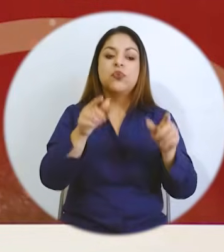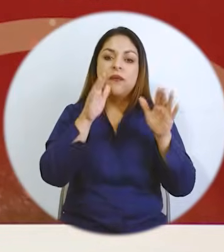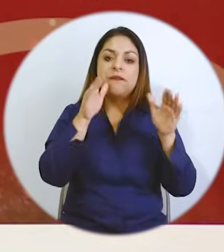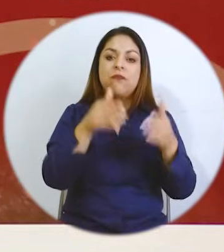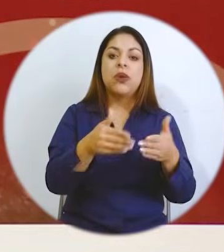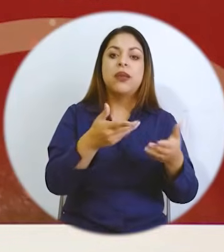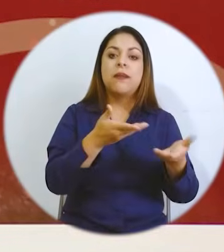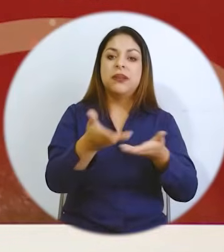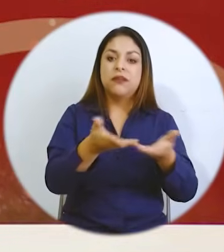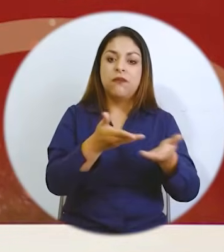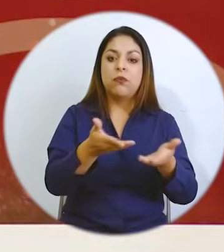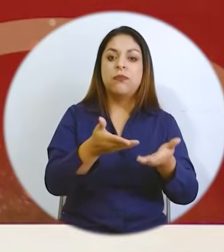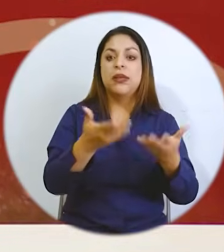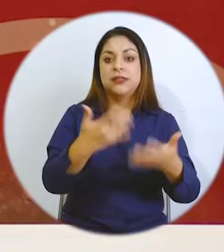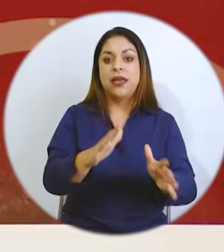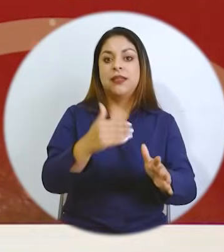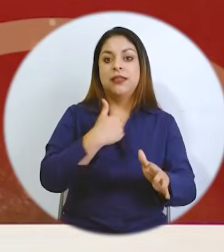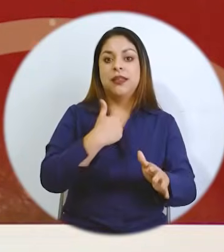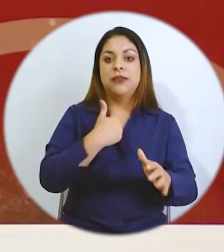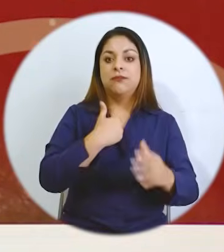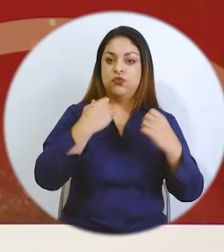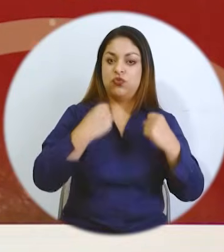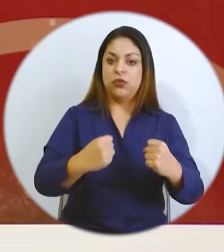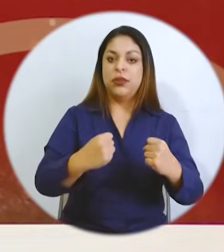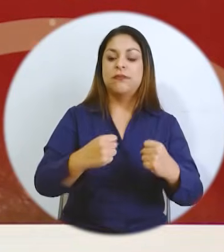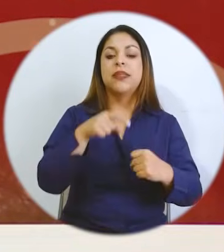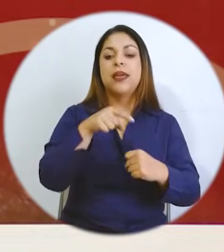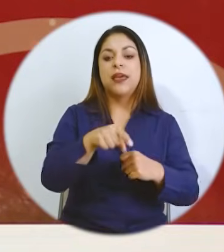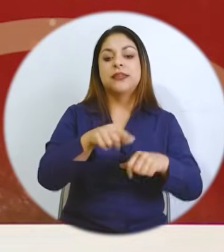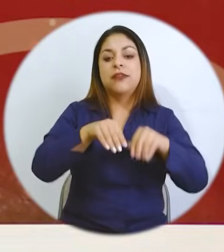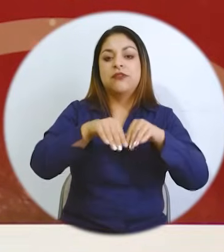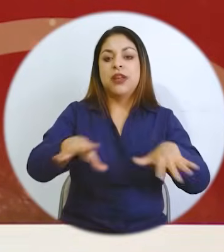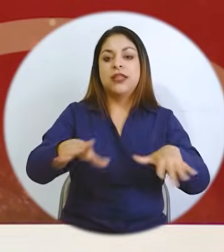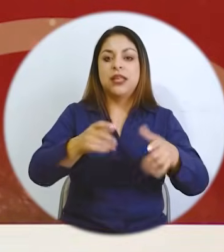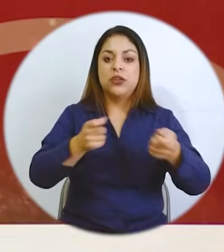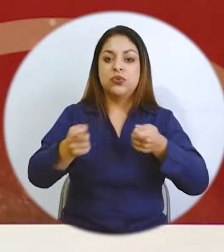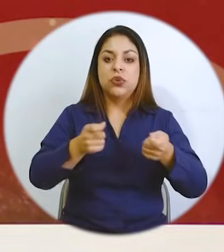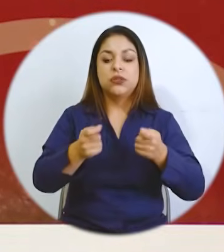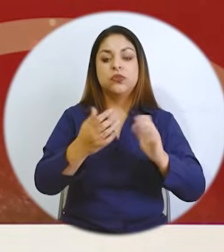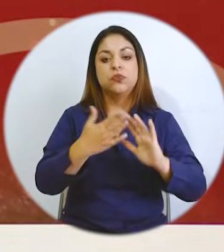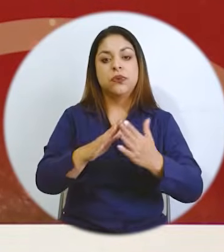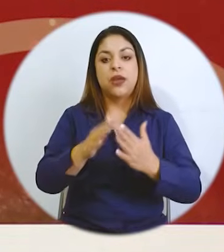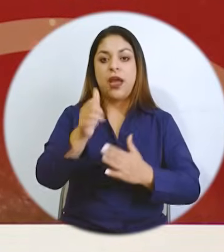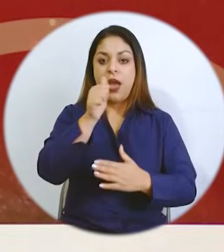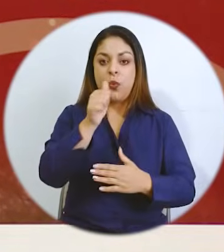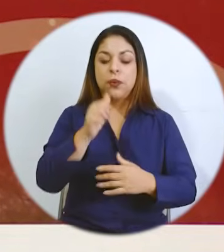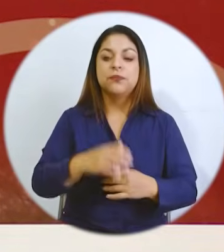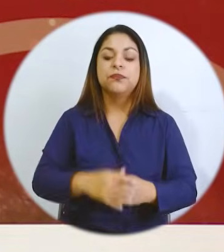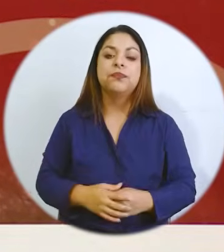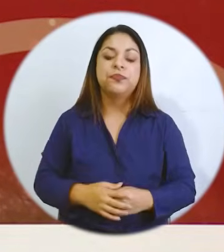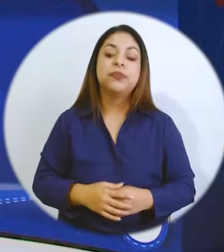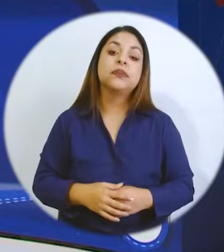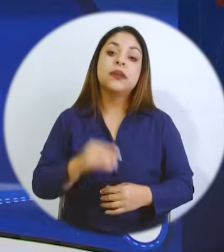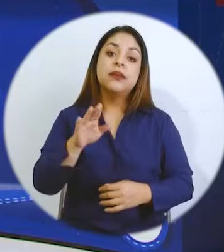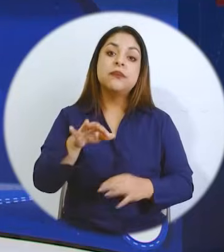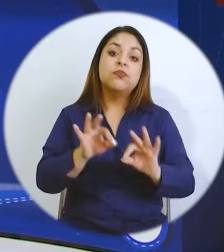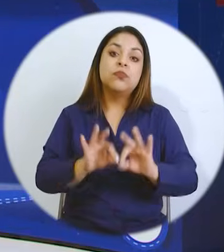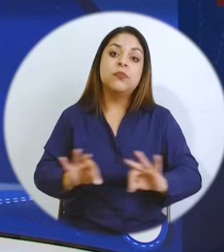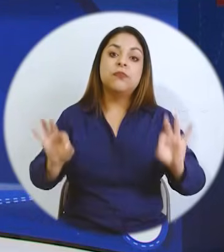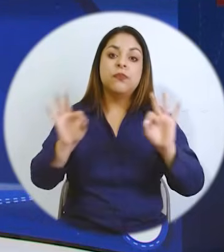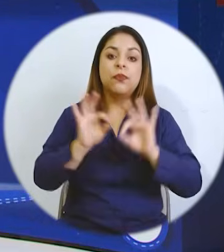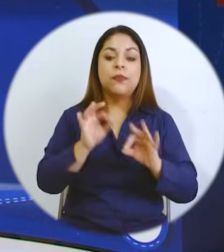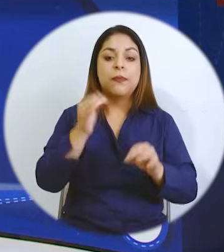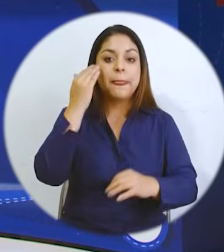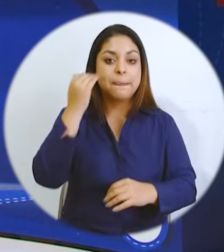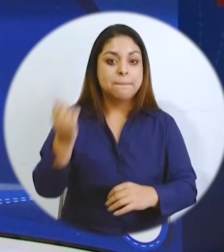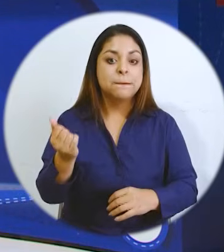género en esta plataforma que tenemos ya consolidada. Eso es la red de gestoras comunitarias del agua. Importantísimo, porque